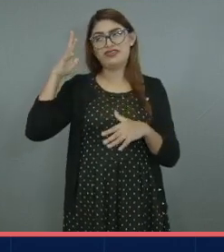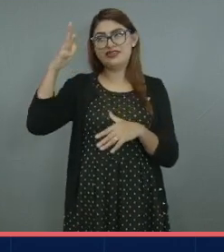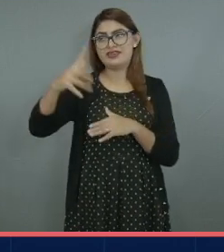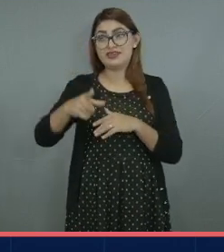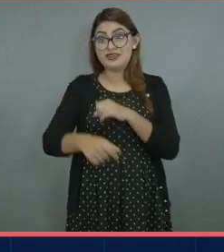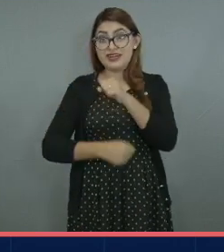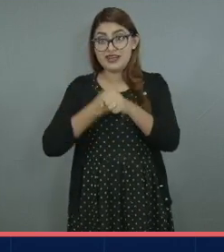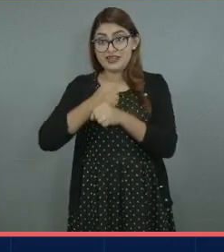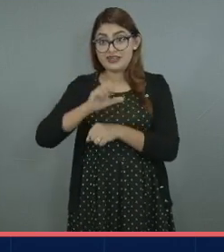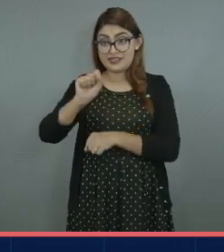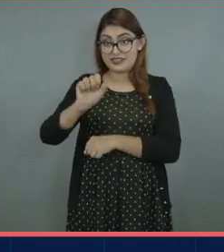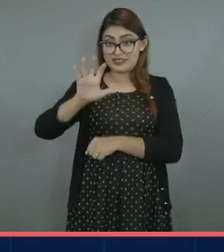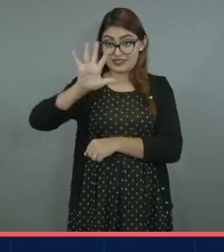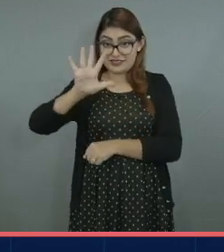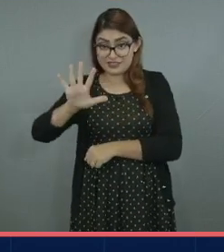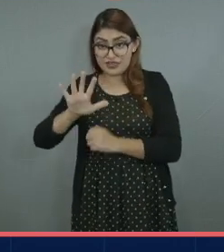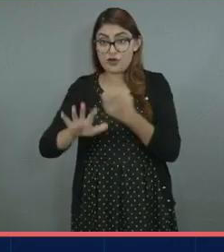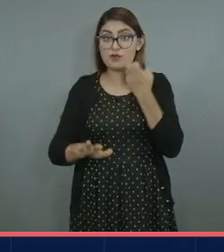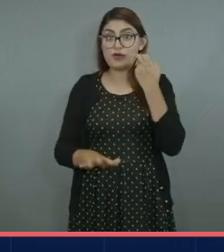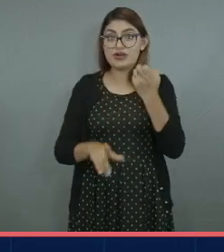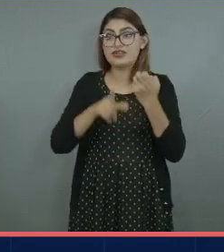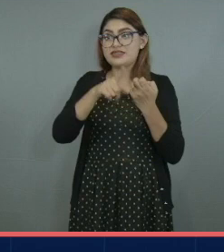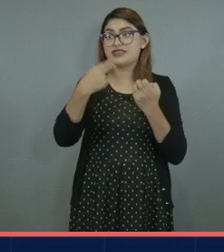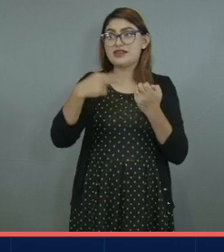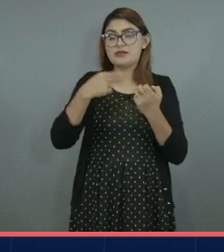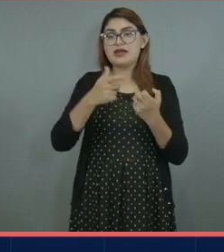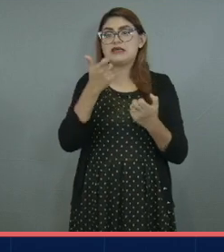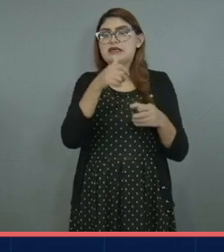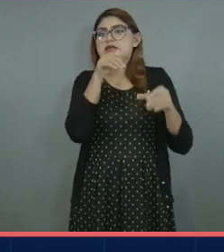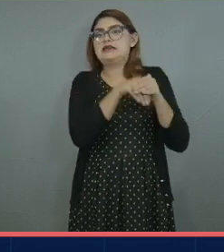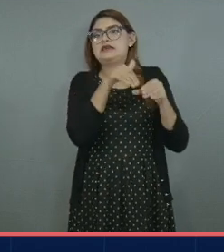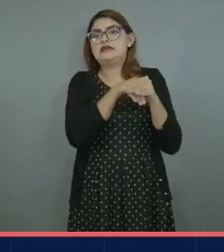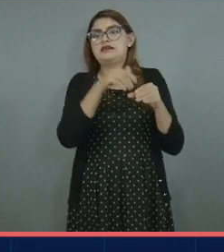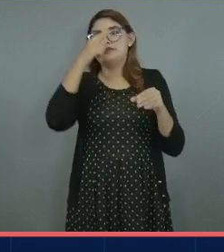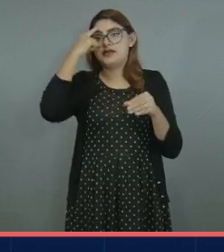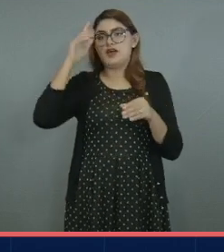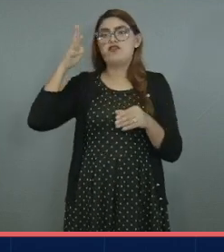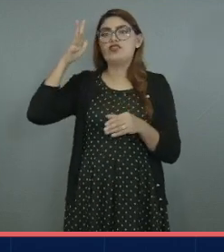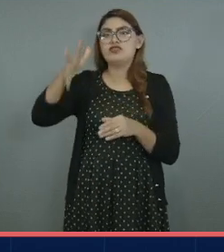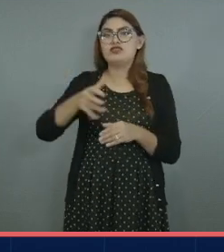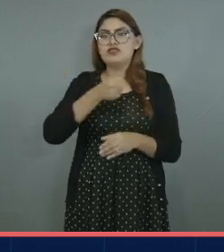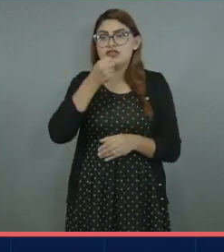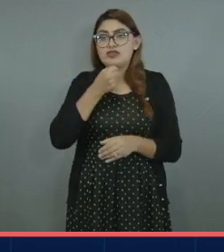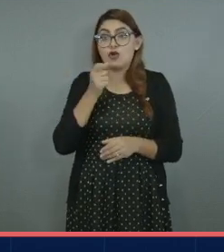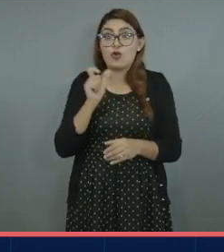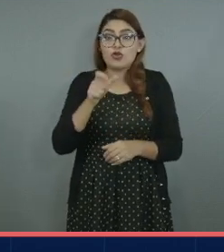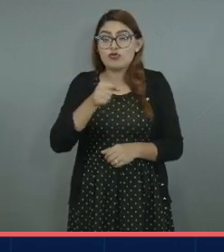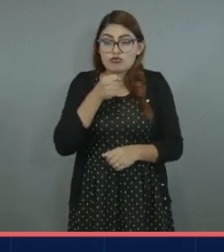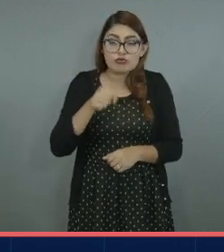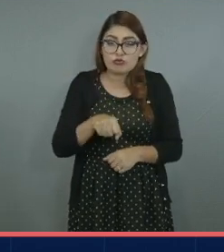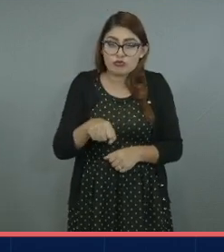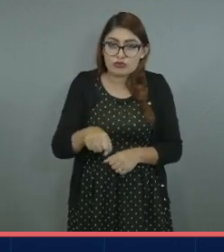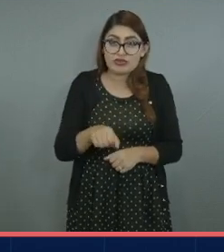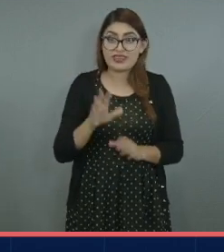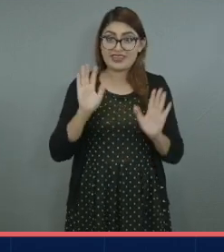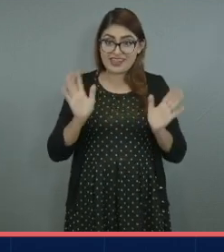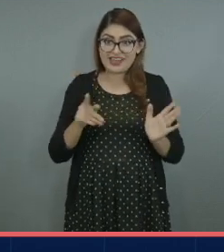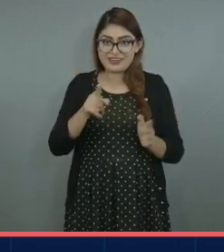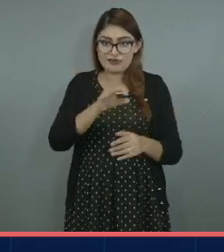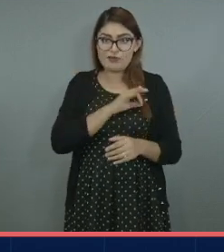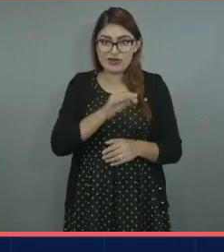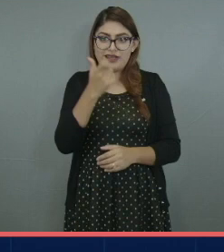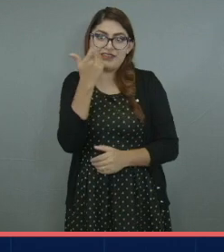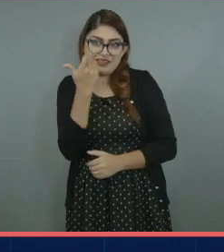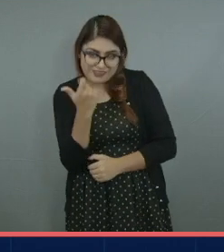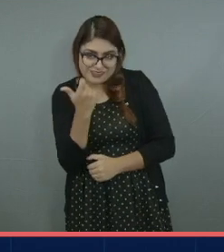una cuenta de ahorro para el retiro, para que cuando tú estés chochito o viejito, puedas tener